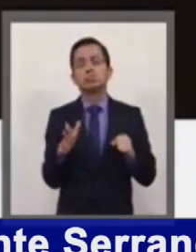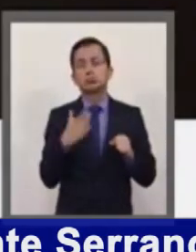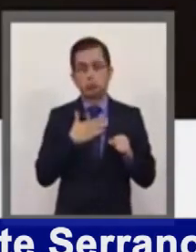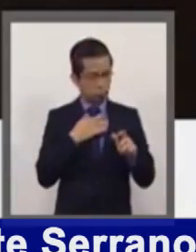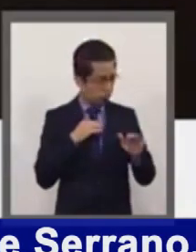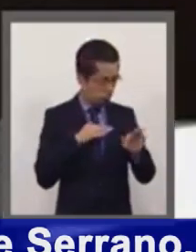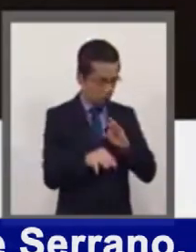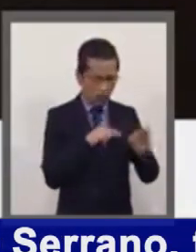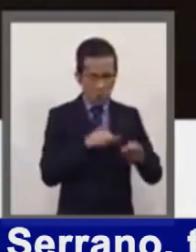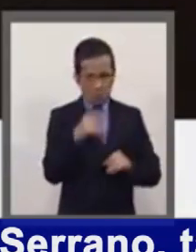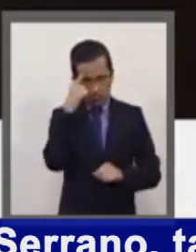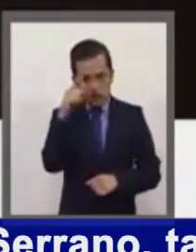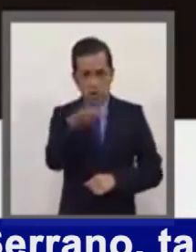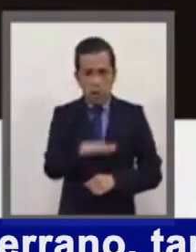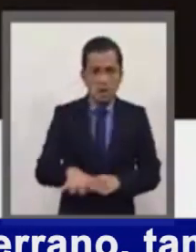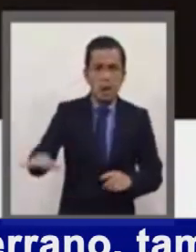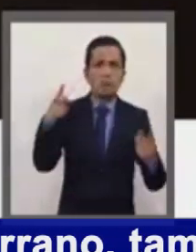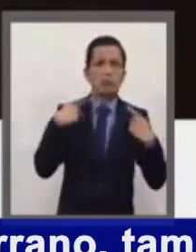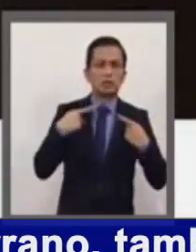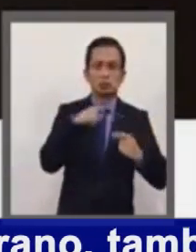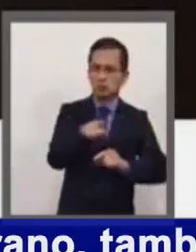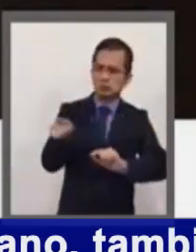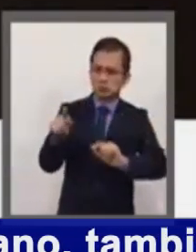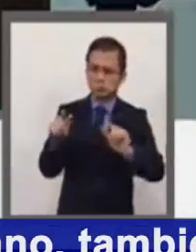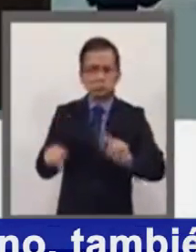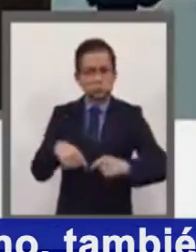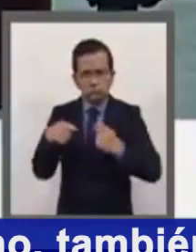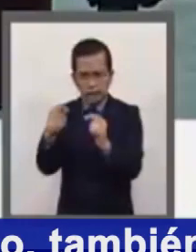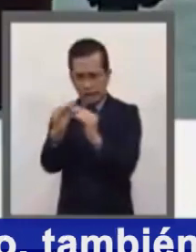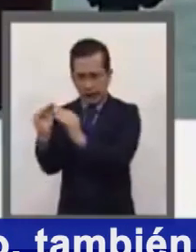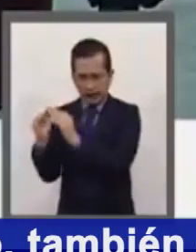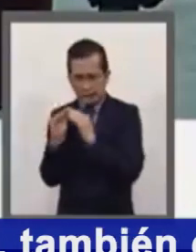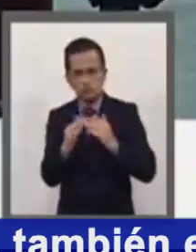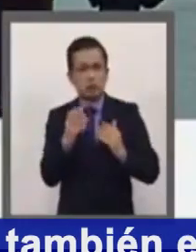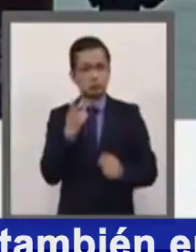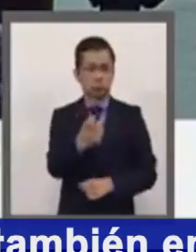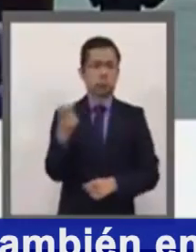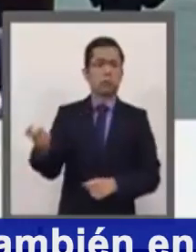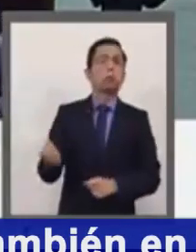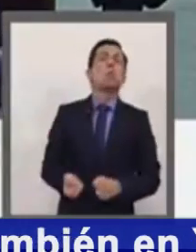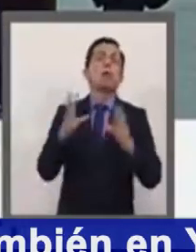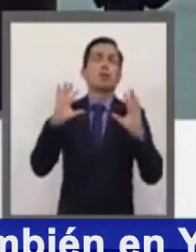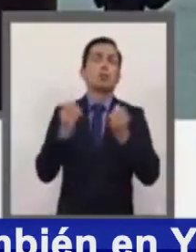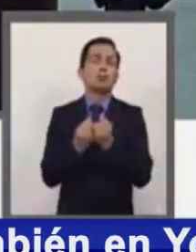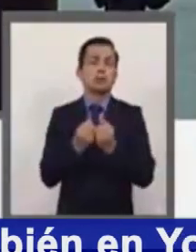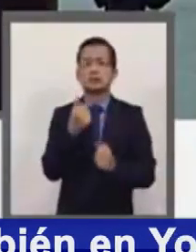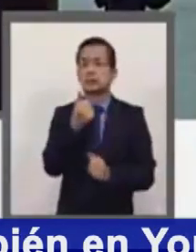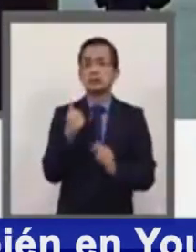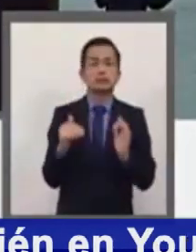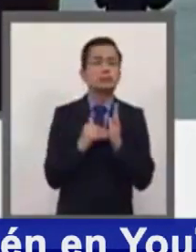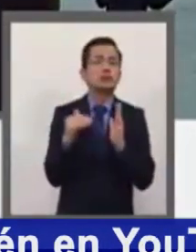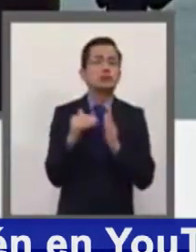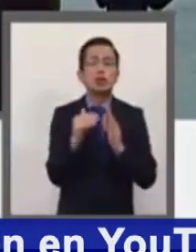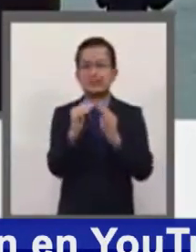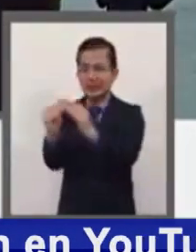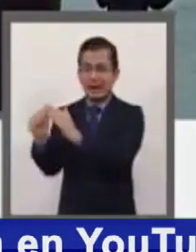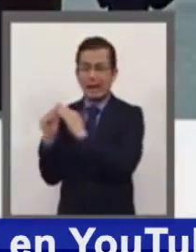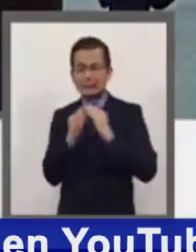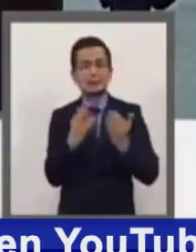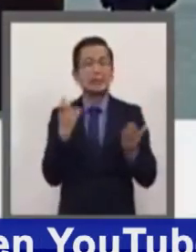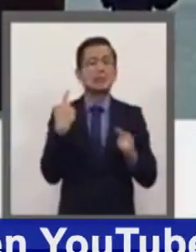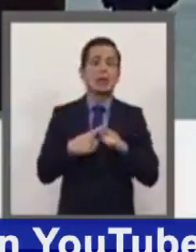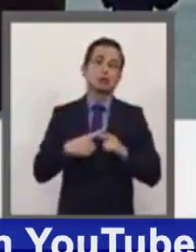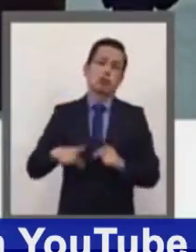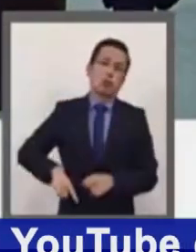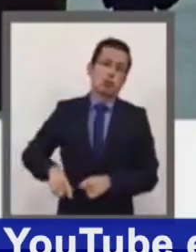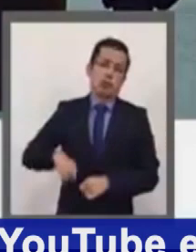personas tengan acceso a una vivienda. Y ahí hay más de 6 millones de acciones de vivienda del gobierno del